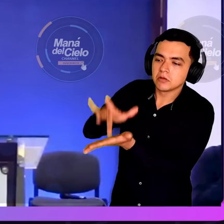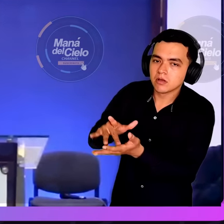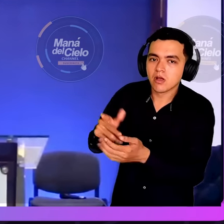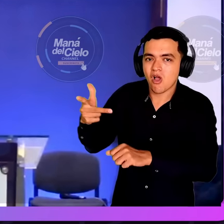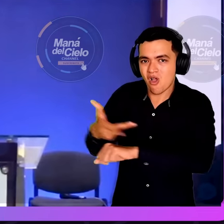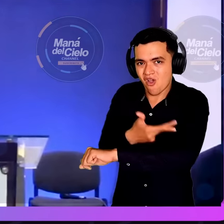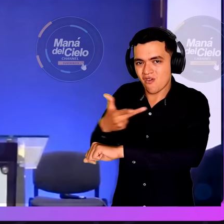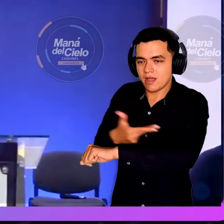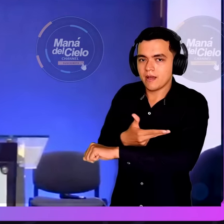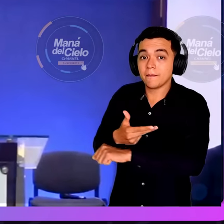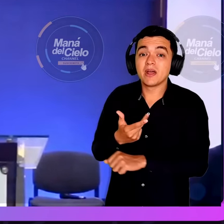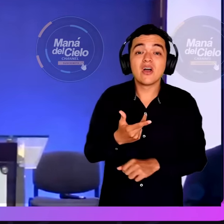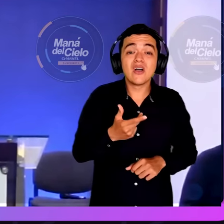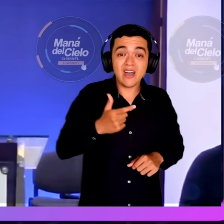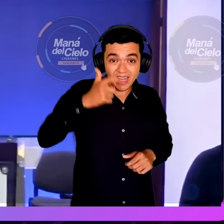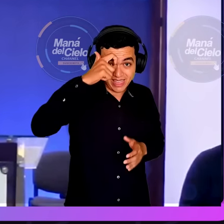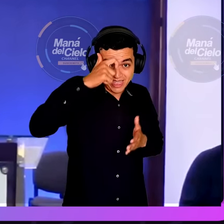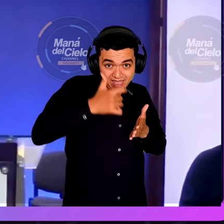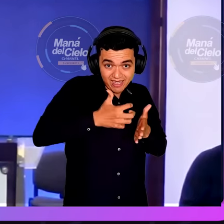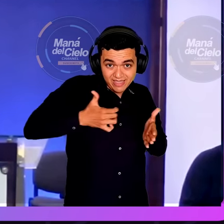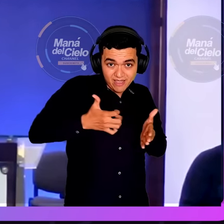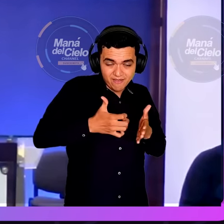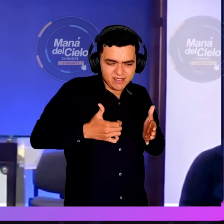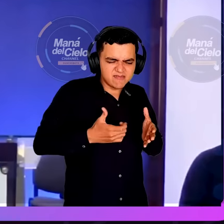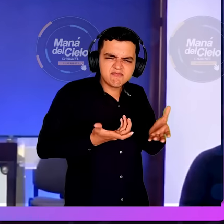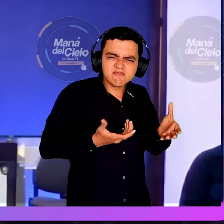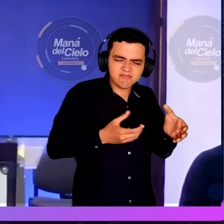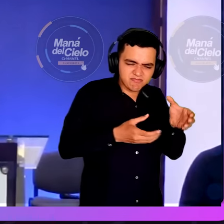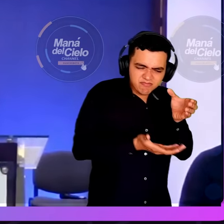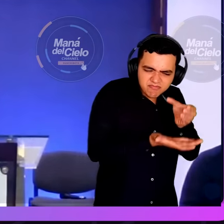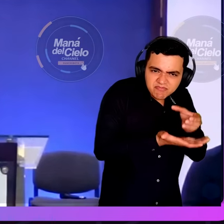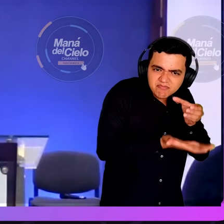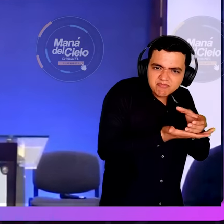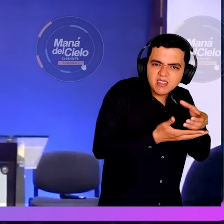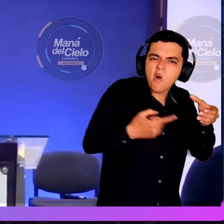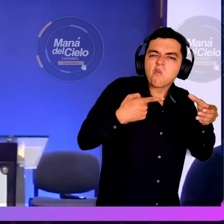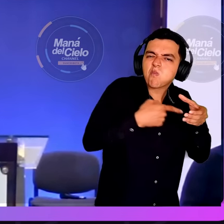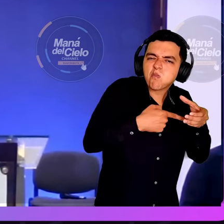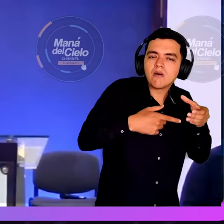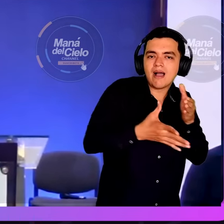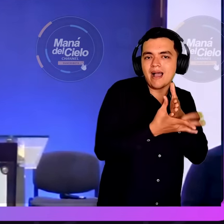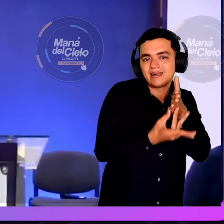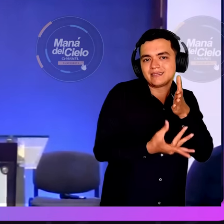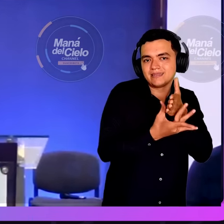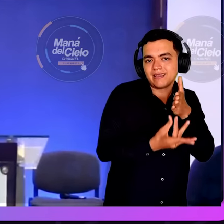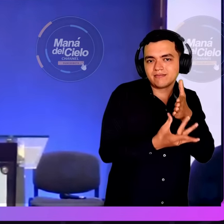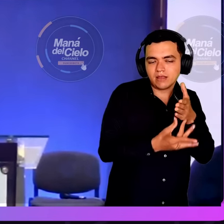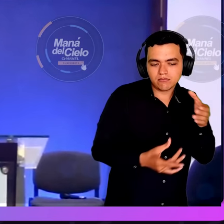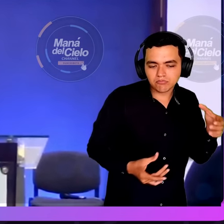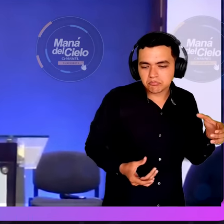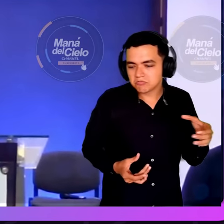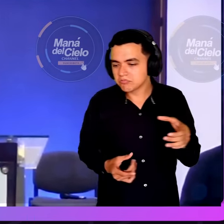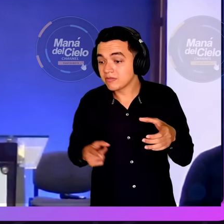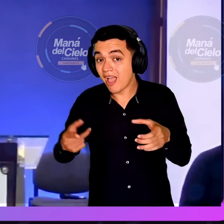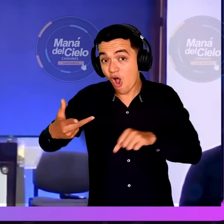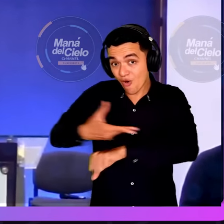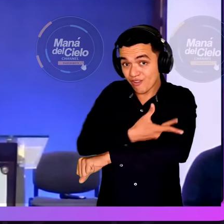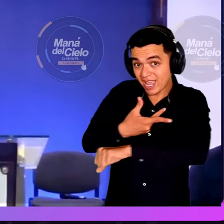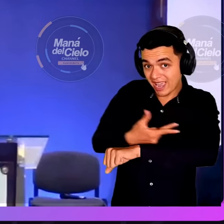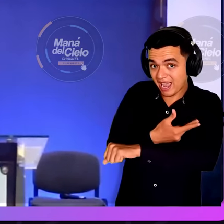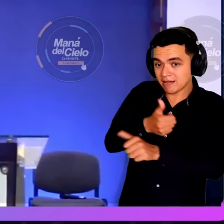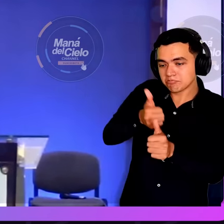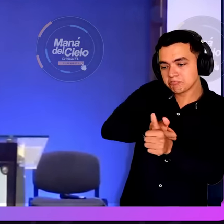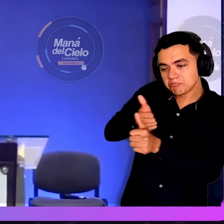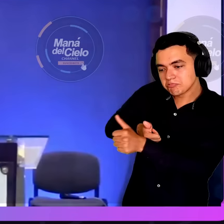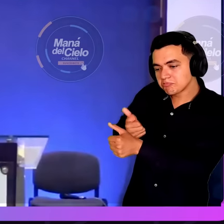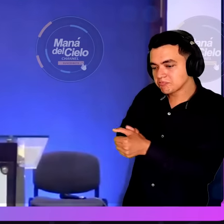de ovejas, sino que eso es en el campo. Pero en los tiempos de David, en los tiempos antiguos, el pastor todos los días por la mañana, muy temprano, antes de